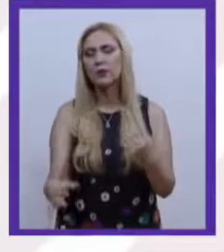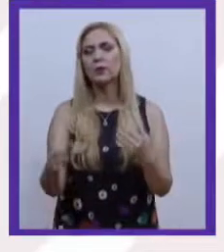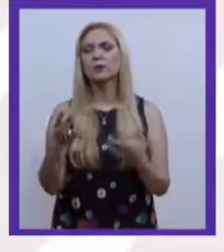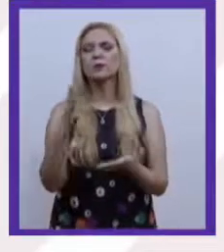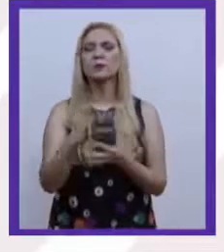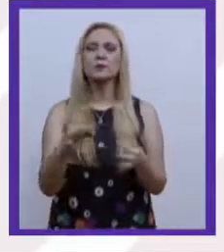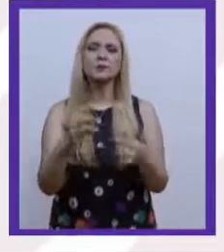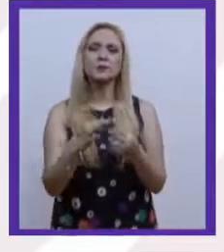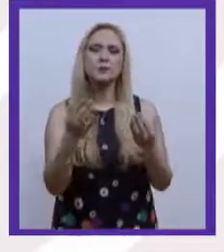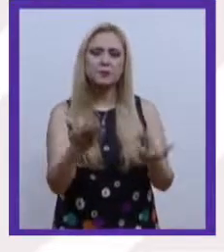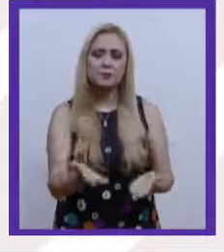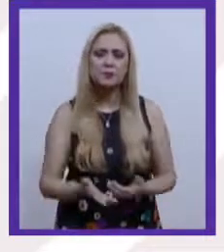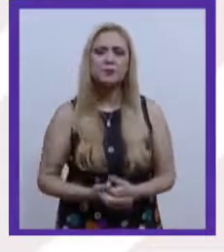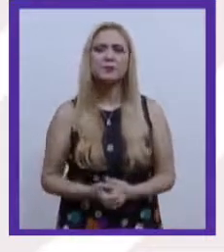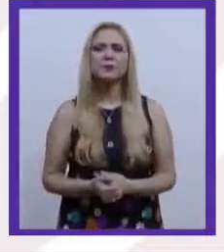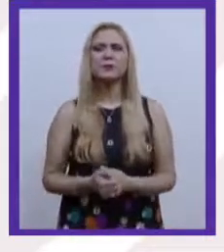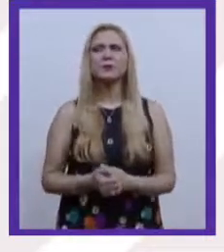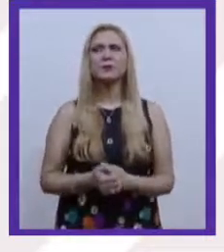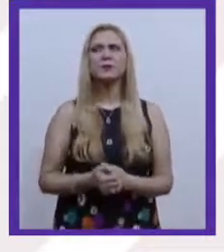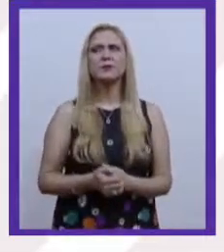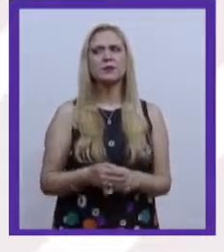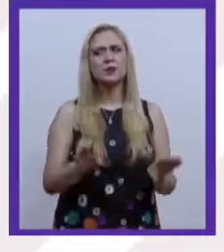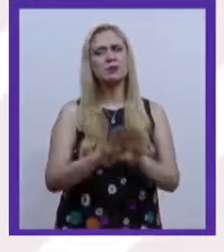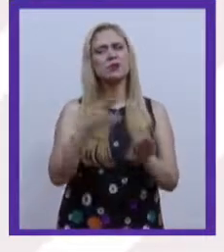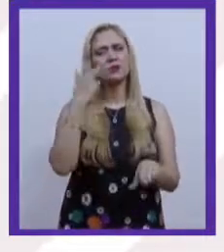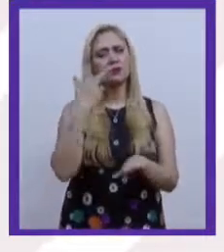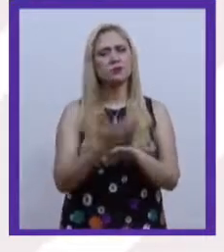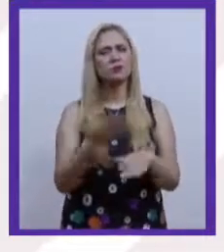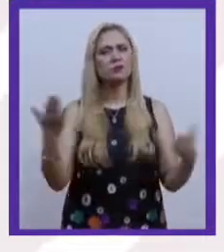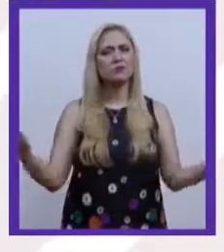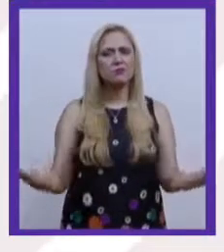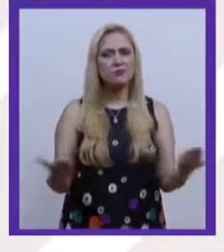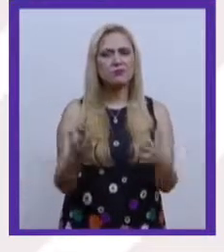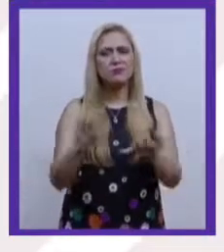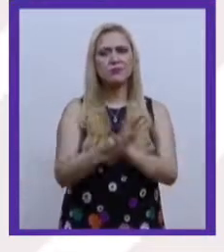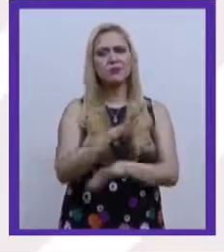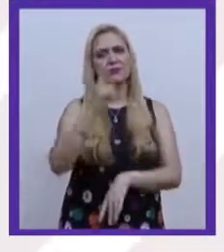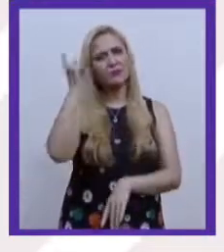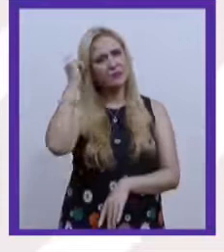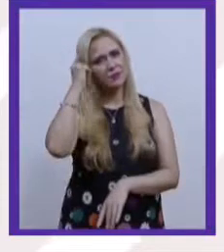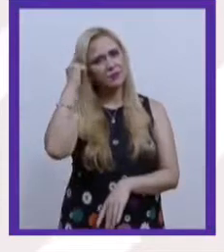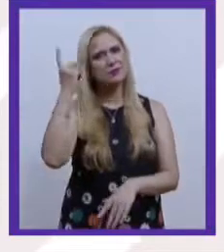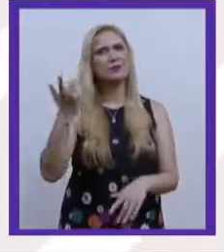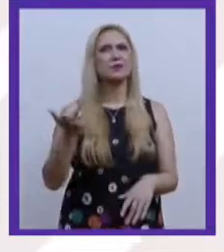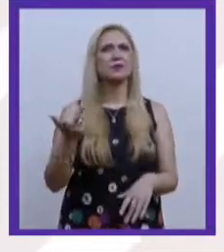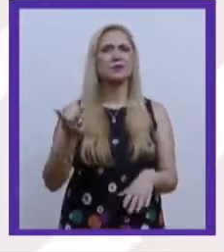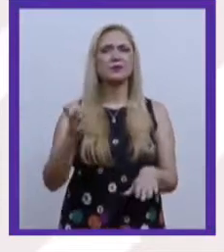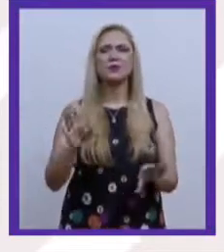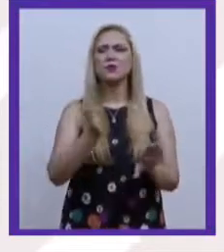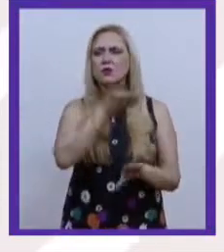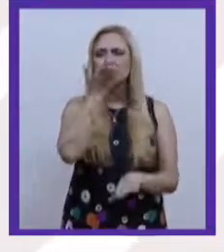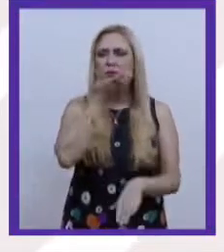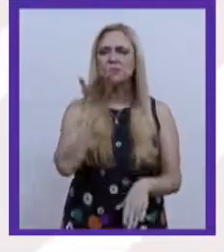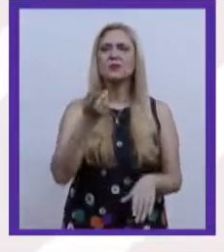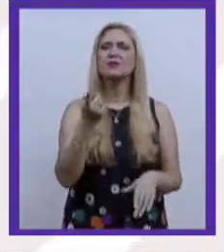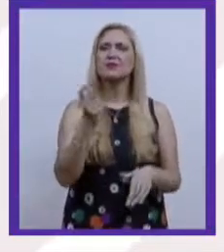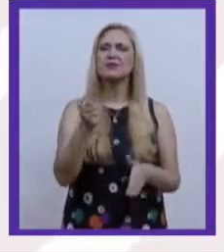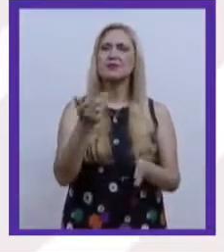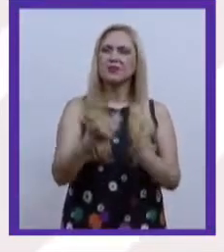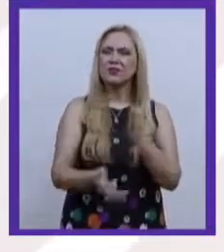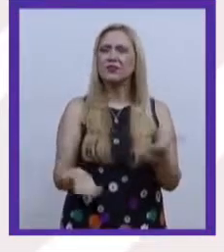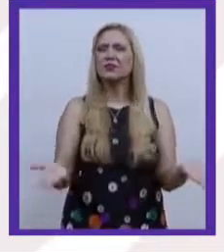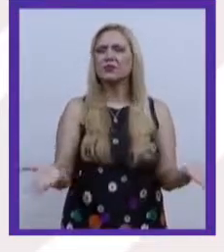del programa. Este tema de la corresponsabilidad, el cambio de modelos, pues, ¿qué hace falta que hagamos como